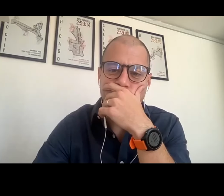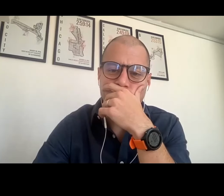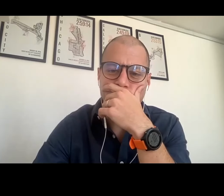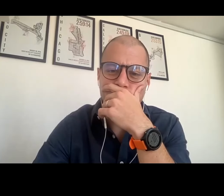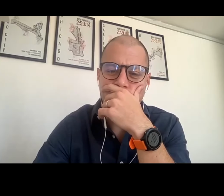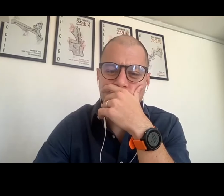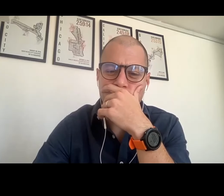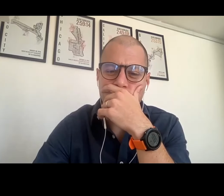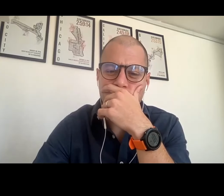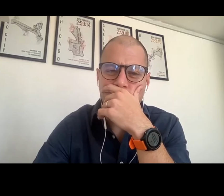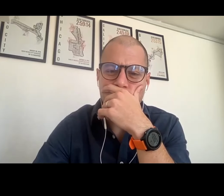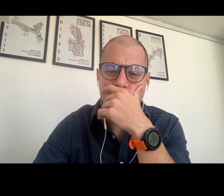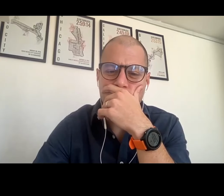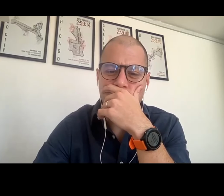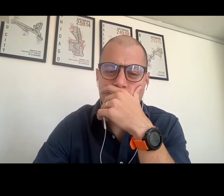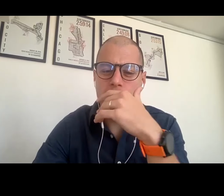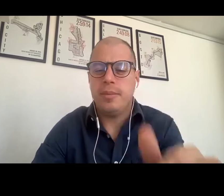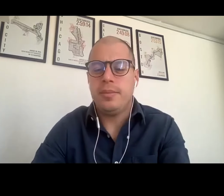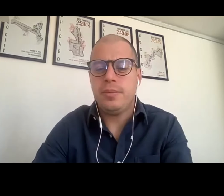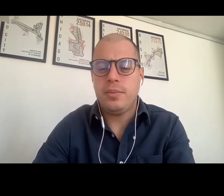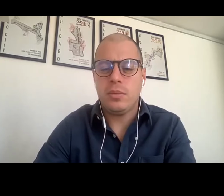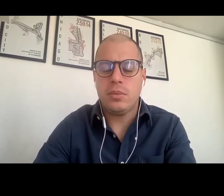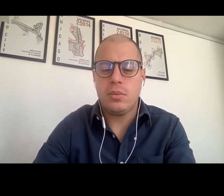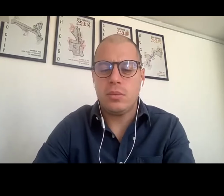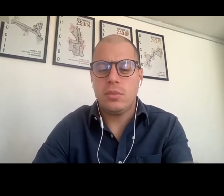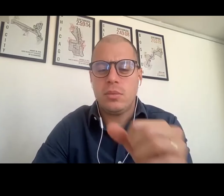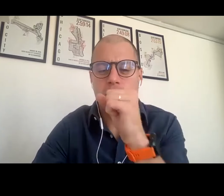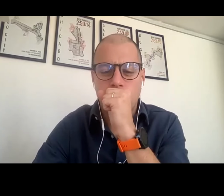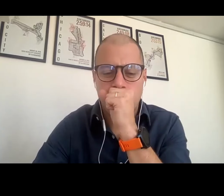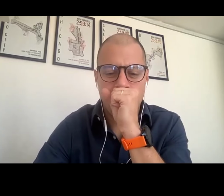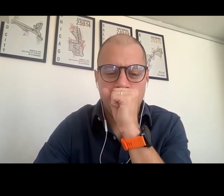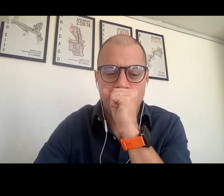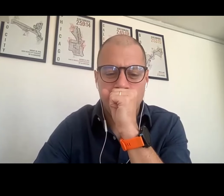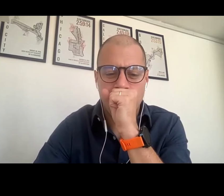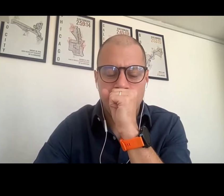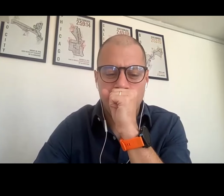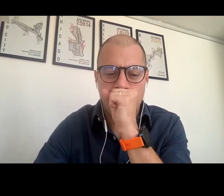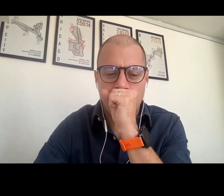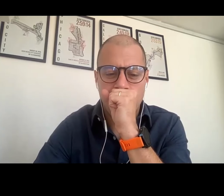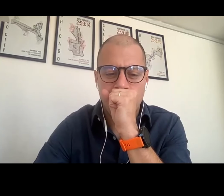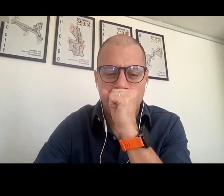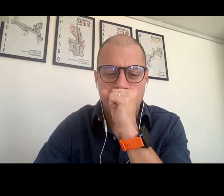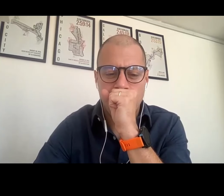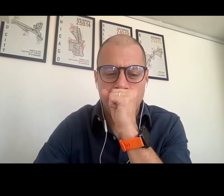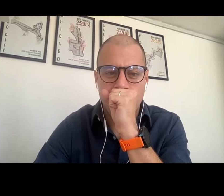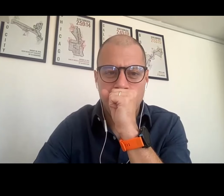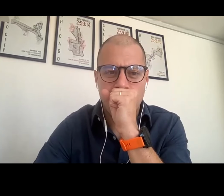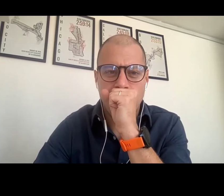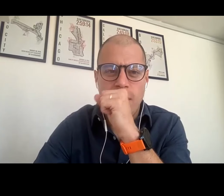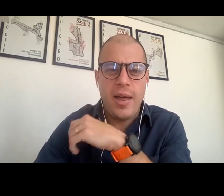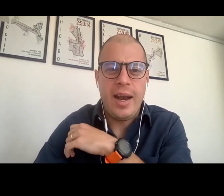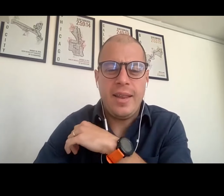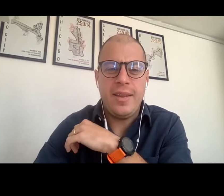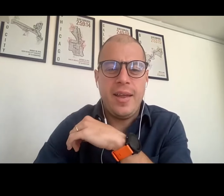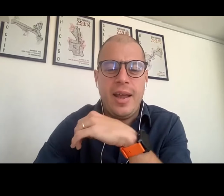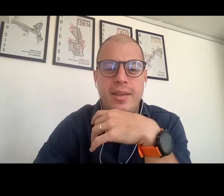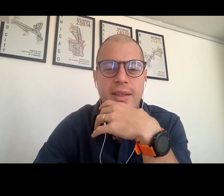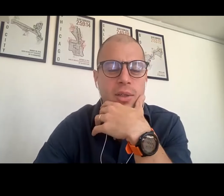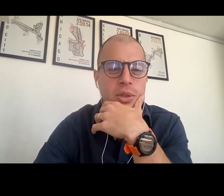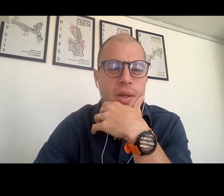Si alguien más tiene alguna duda, alguna pregunta que quieran hacerle a Aldo, aprovechen que lo tenemos aquí.